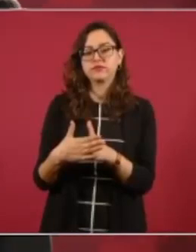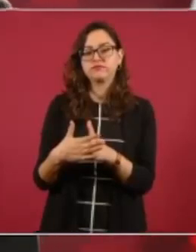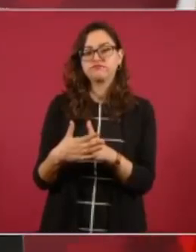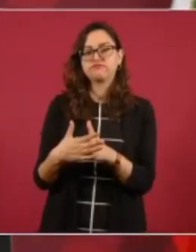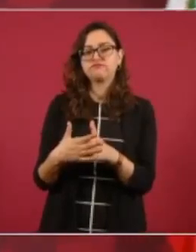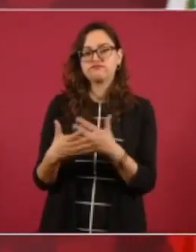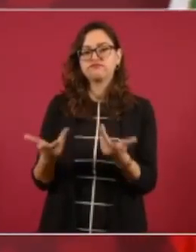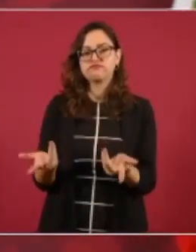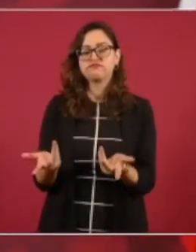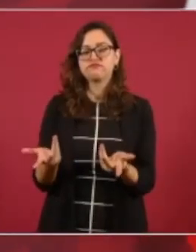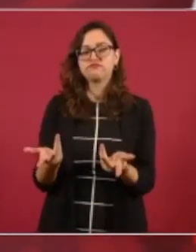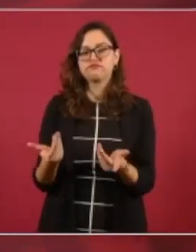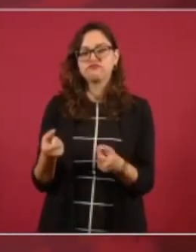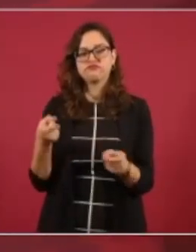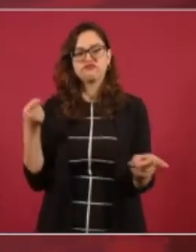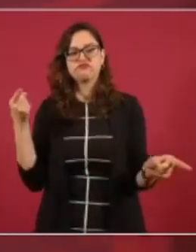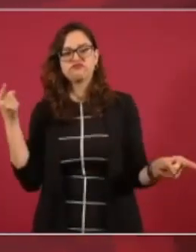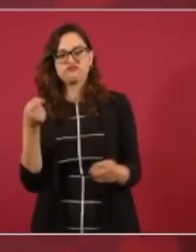azuzar